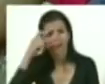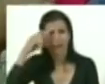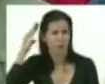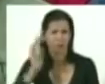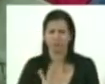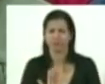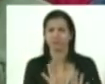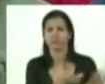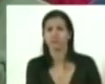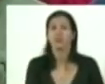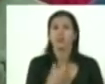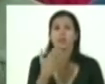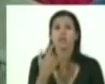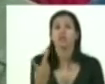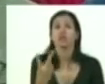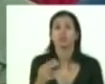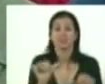Son dos modelos,